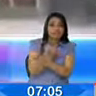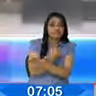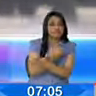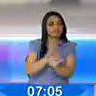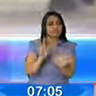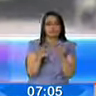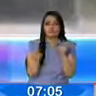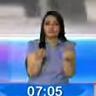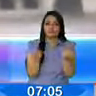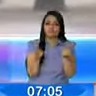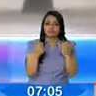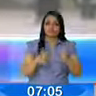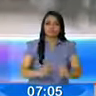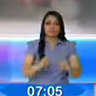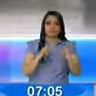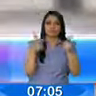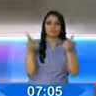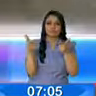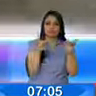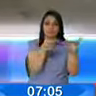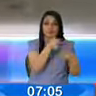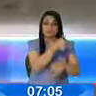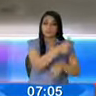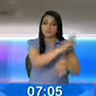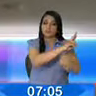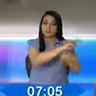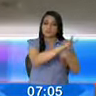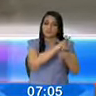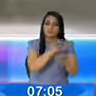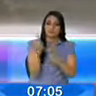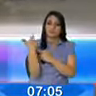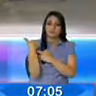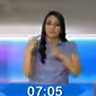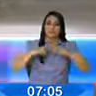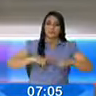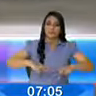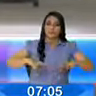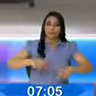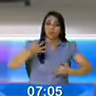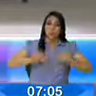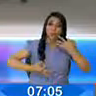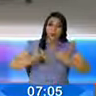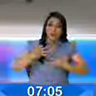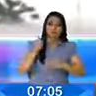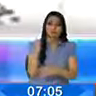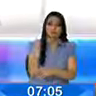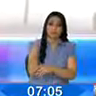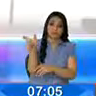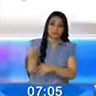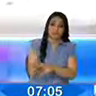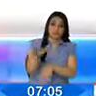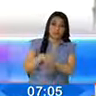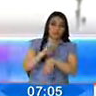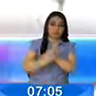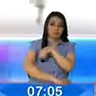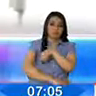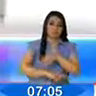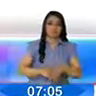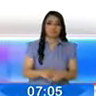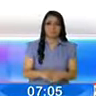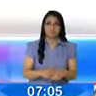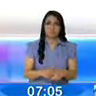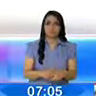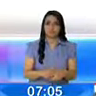la misma suerte. Y será la Fiscalía la que investigue y serán los jueces las que juzguen estos actos de robo. Correcto. Tal